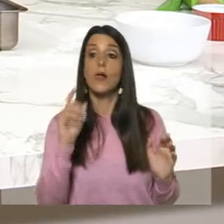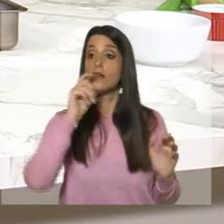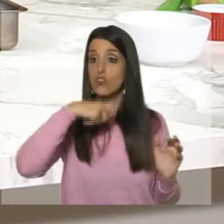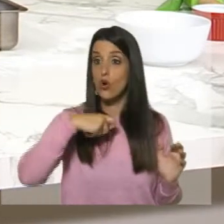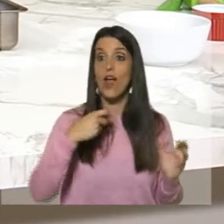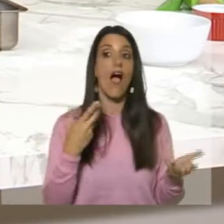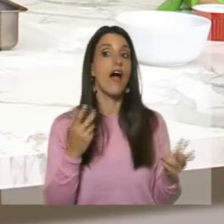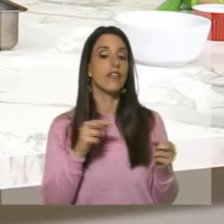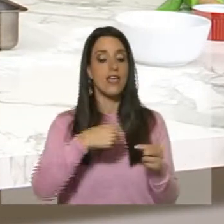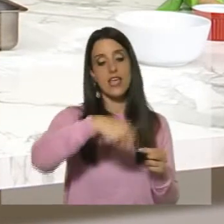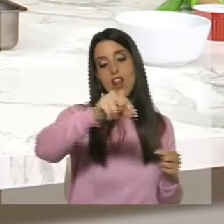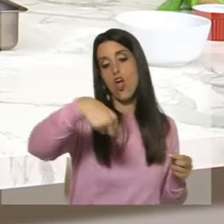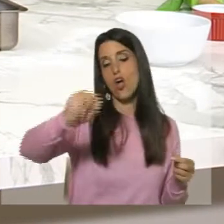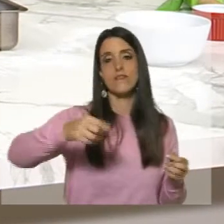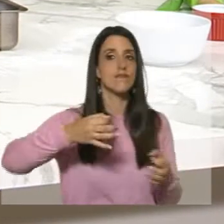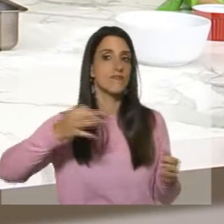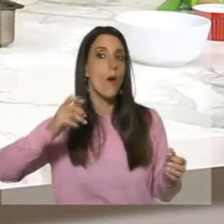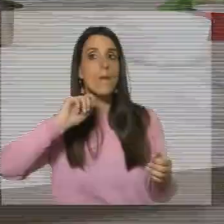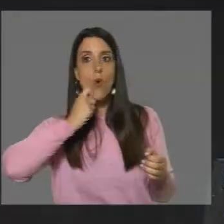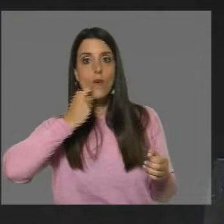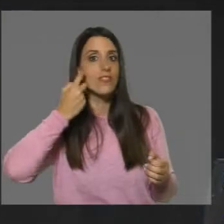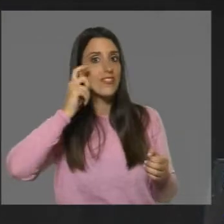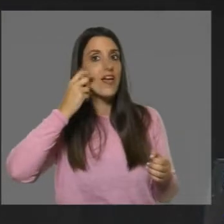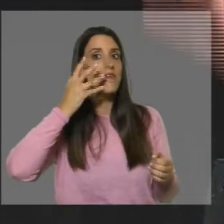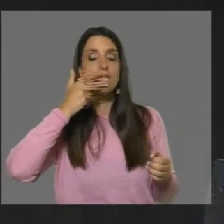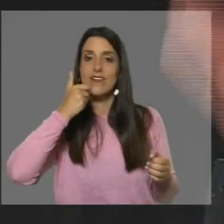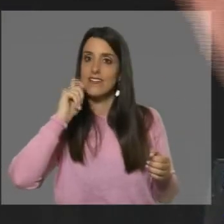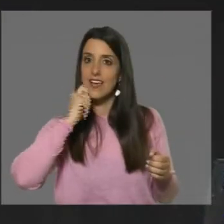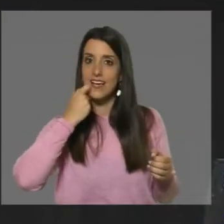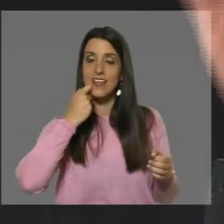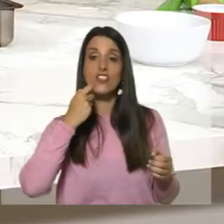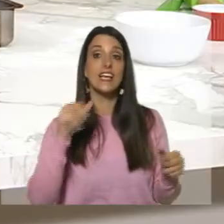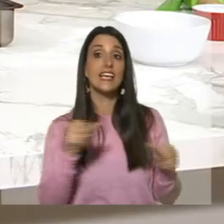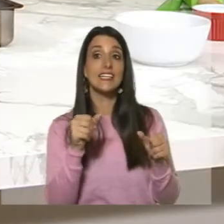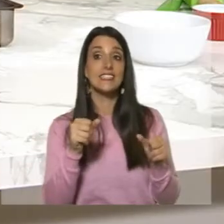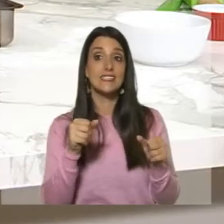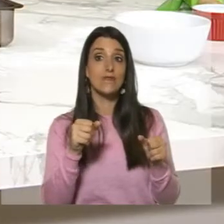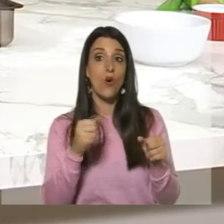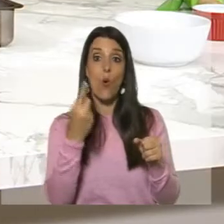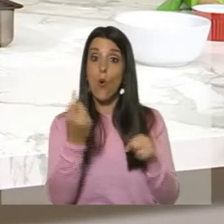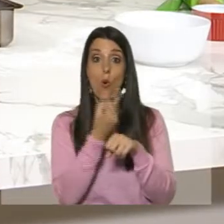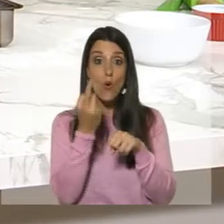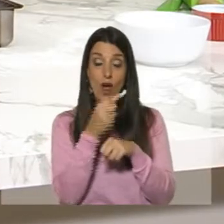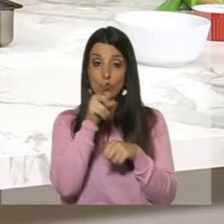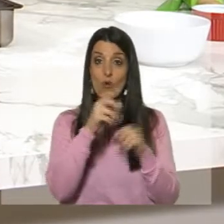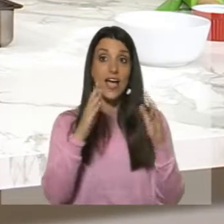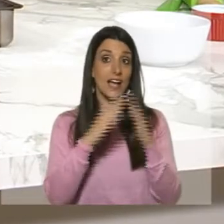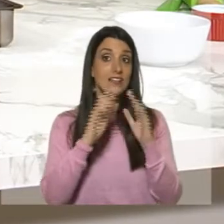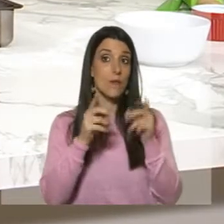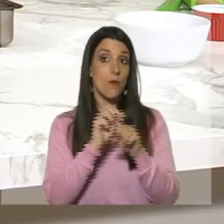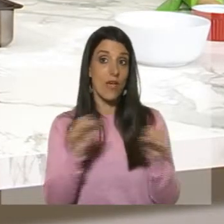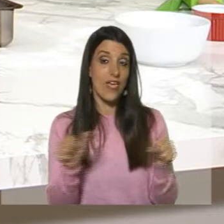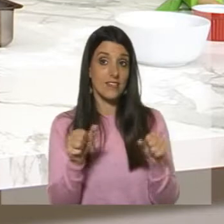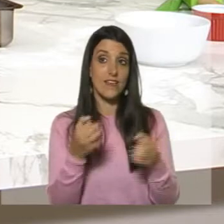Hilitos de chocolate, ideal, genial. Me encanta, qué lindo para hicimos tomar. Hicimos la rosca en una hora, así que vos en casa también la podés